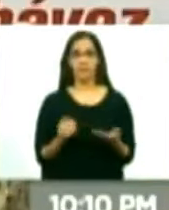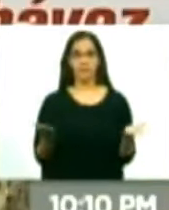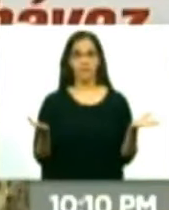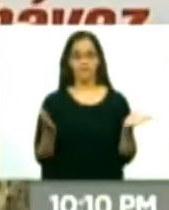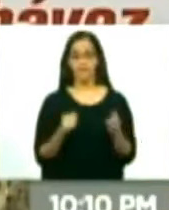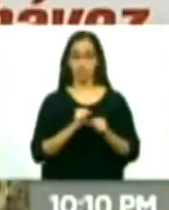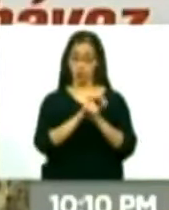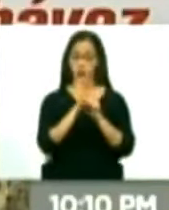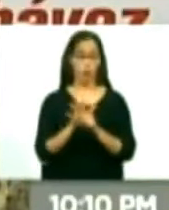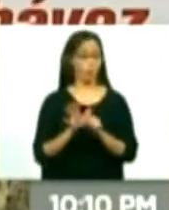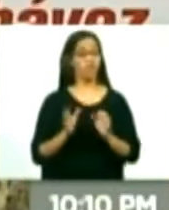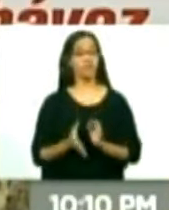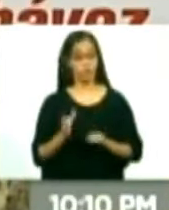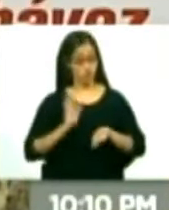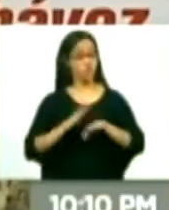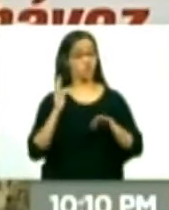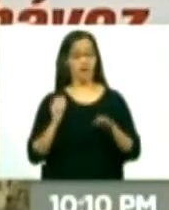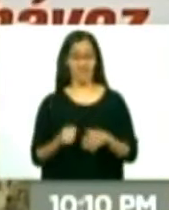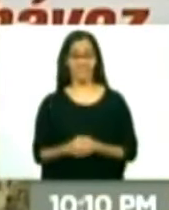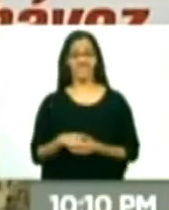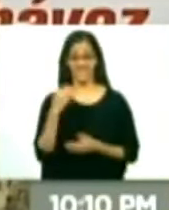COVID.